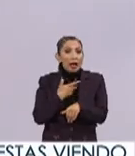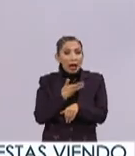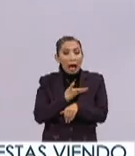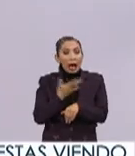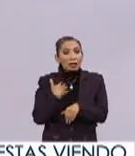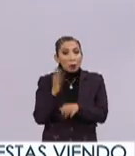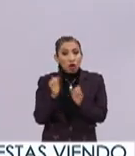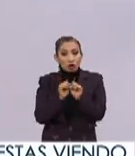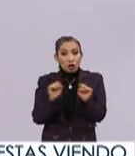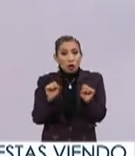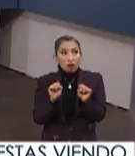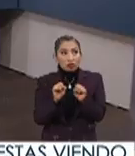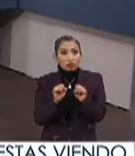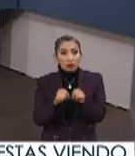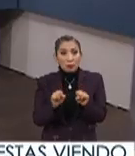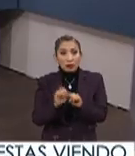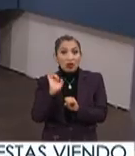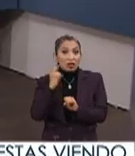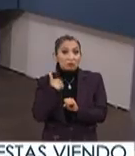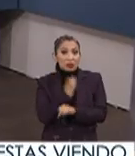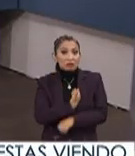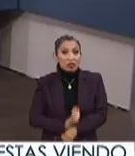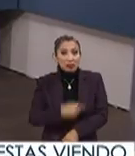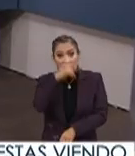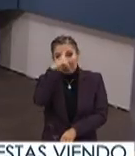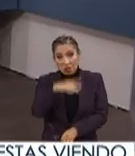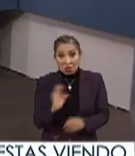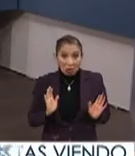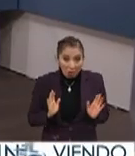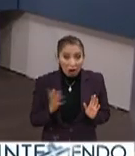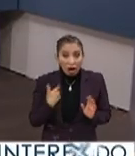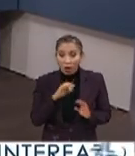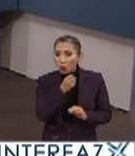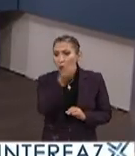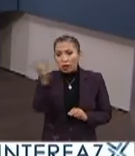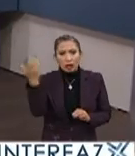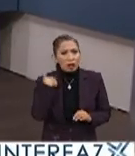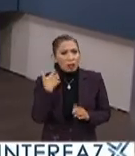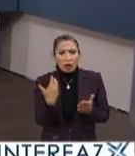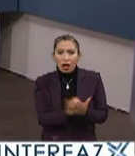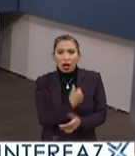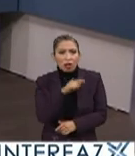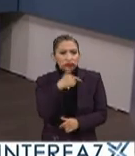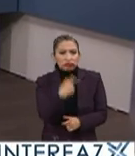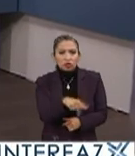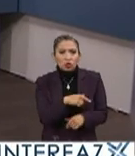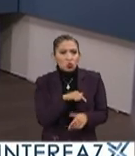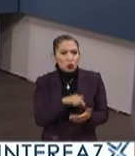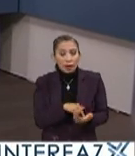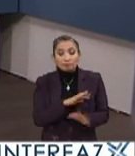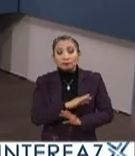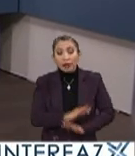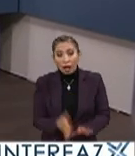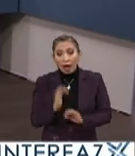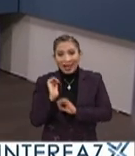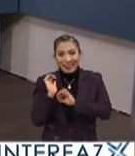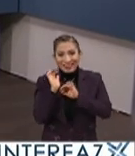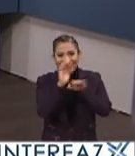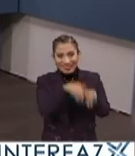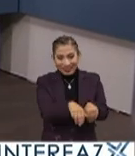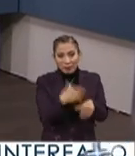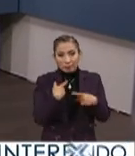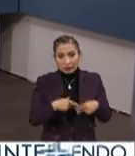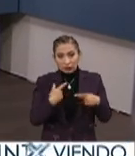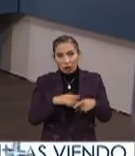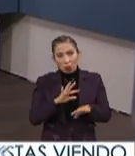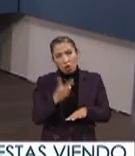tenido hasta sobrinos de expresidentes de la República, ¿no? Se entra cualquiera que se gane el lugar. Sí, claro. Ya una vez que logramos meter a la